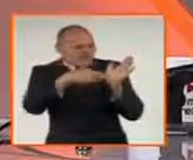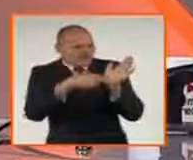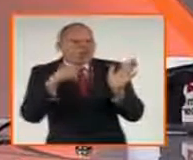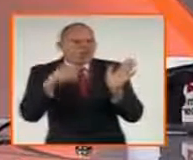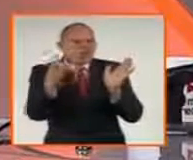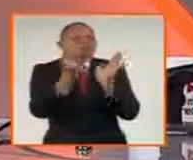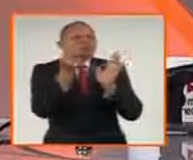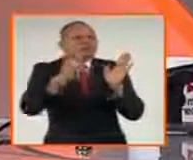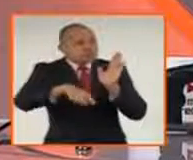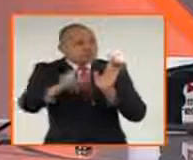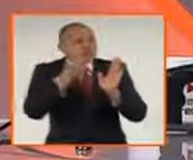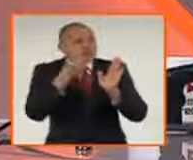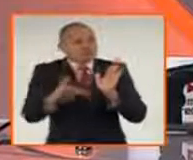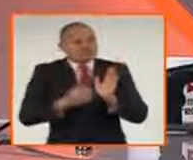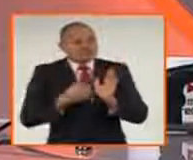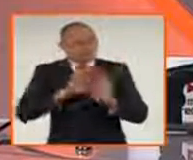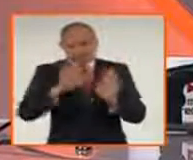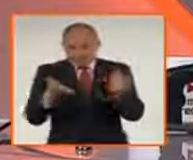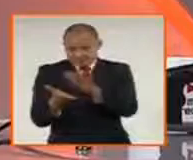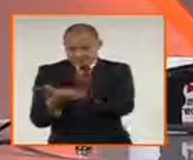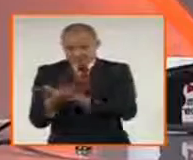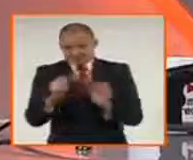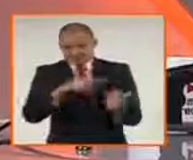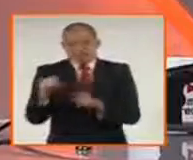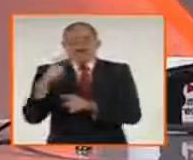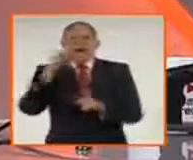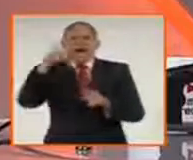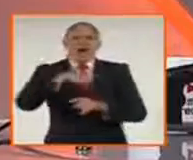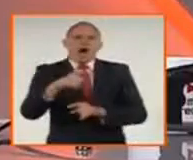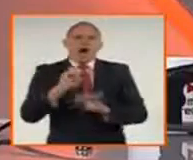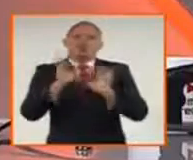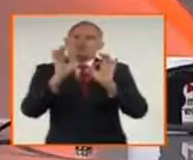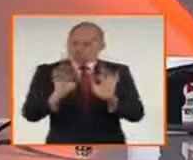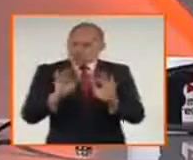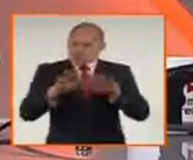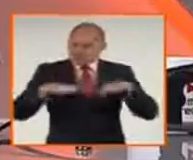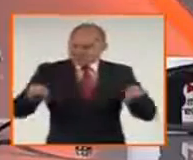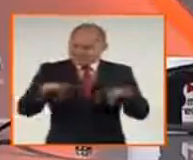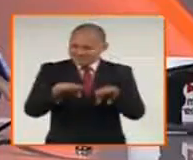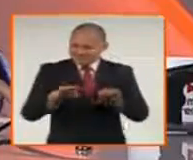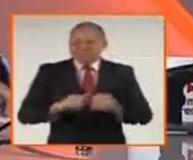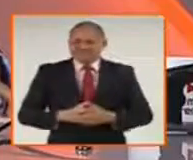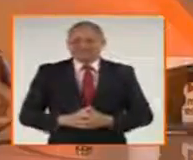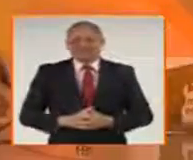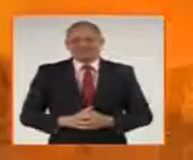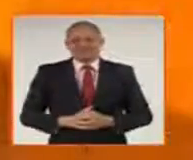aprobar. Entramos ya en materia de nuestra mesa redonda, que es la misma materia de la noticia del día.